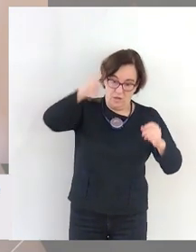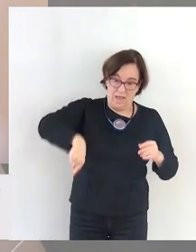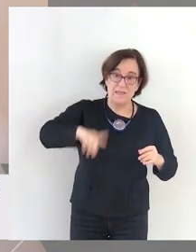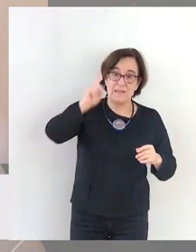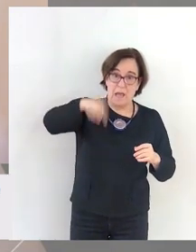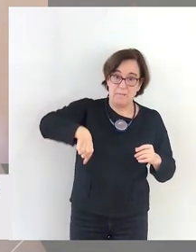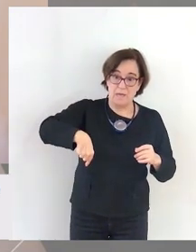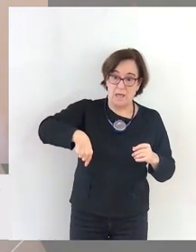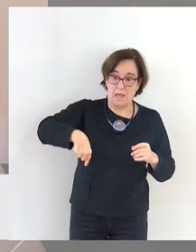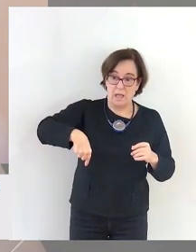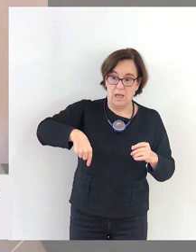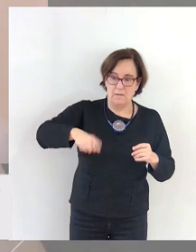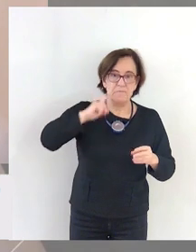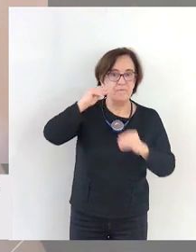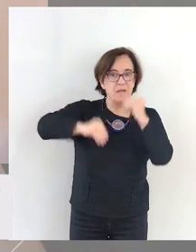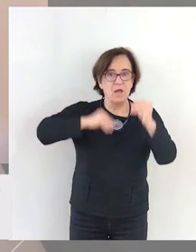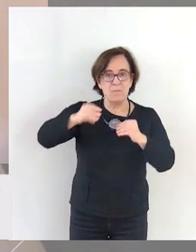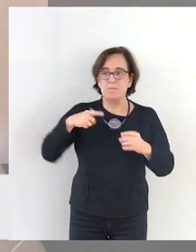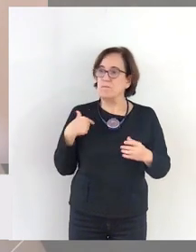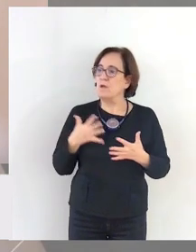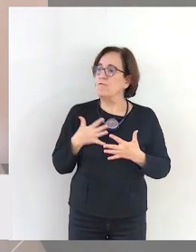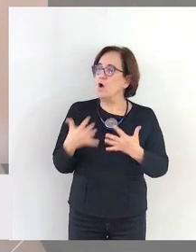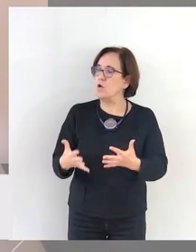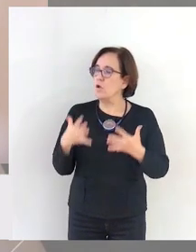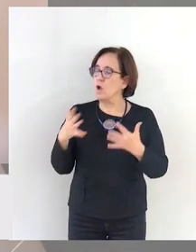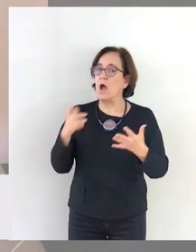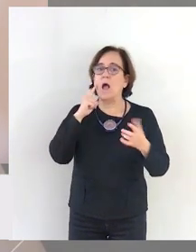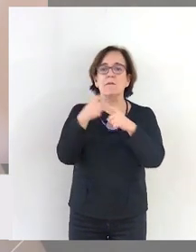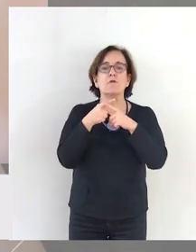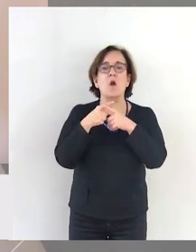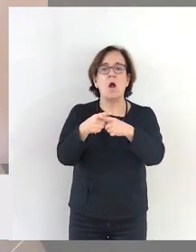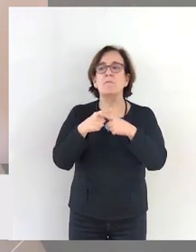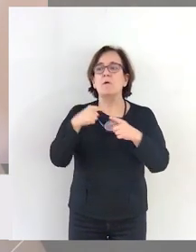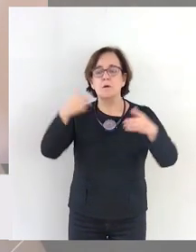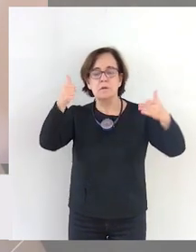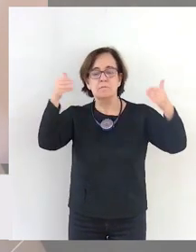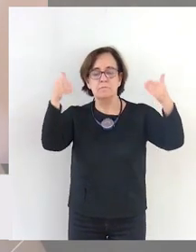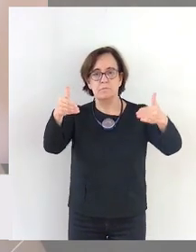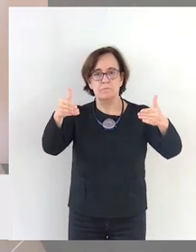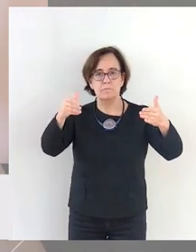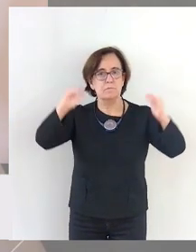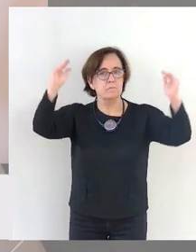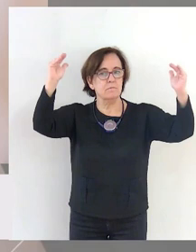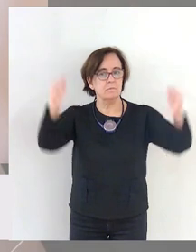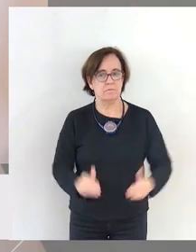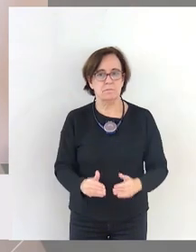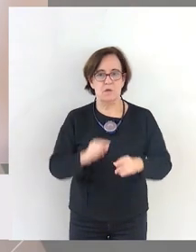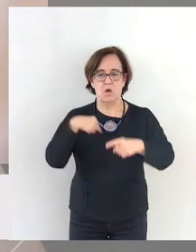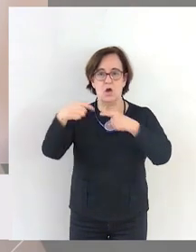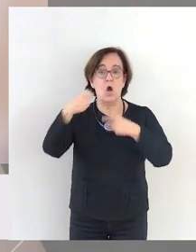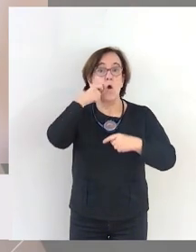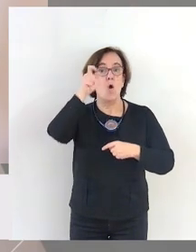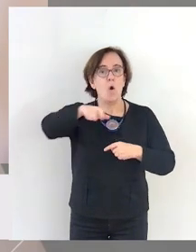las mismas reafirma nuestra voluntad común de centrar nuestra atención en la reducción de sus consecuencias